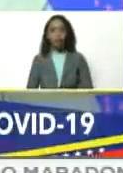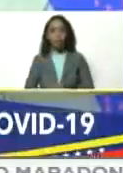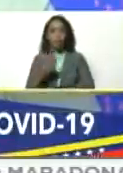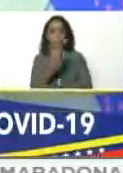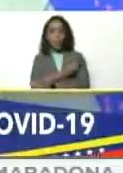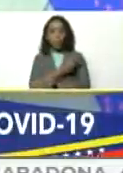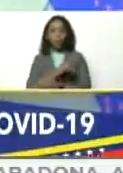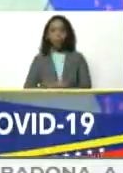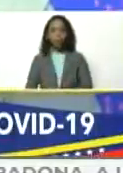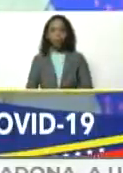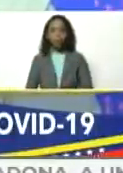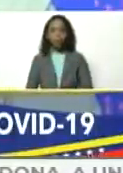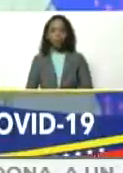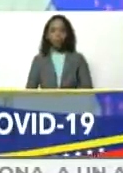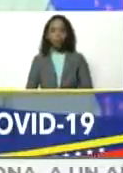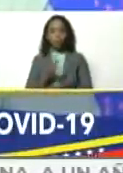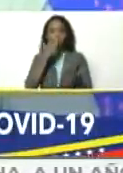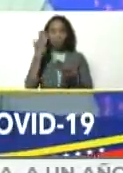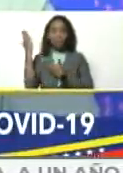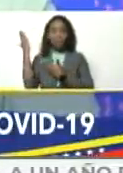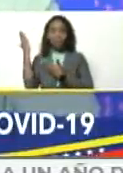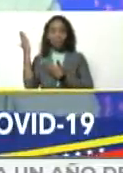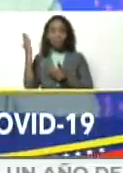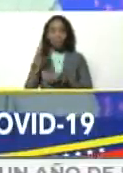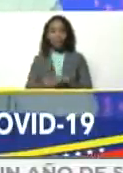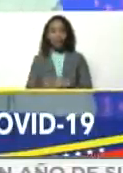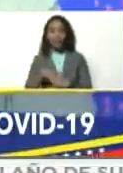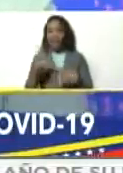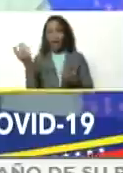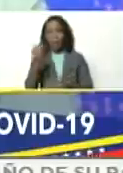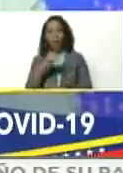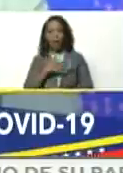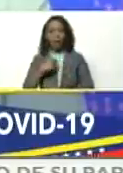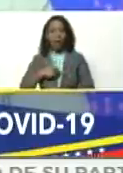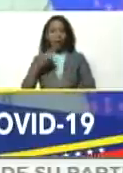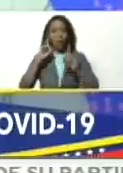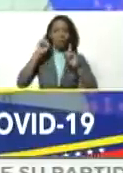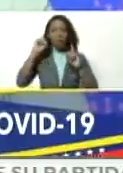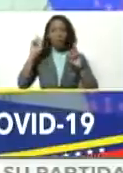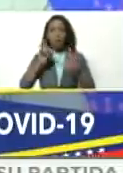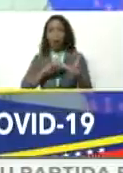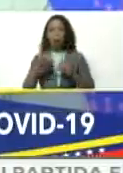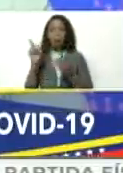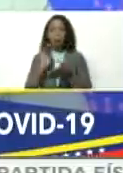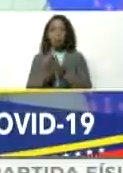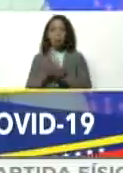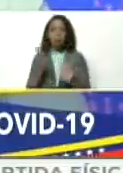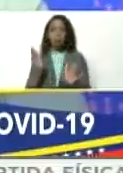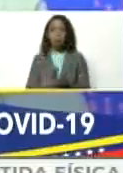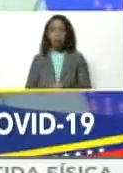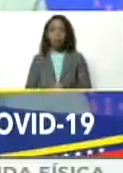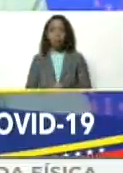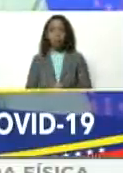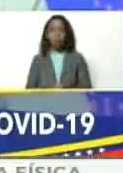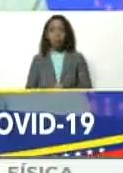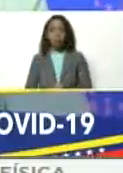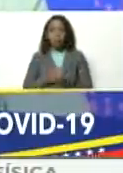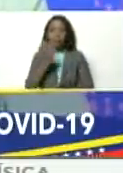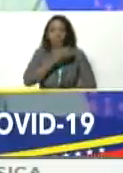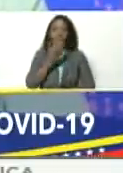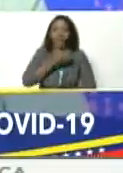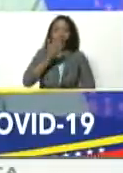Vacúnate. Ahí está la cuña, pues. ¿Qué más quiere? Le pones musiquita y listo. Alfred Nazaret se ríe,